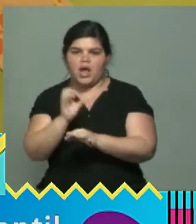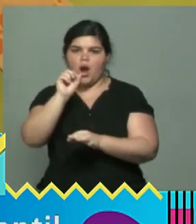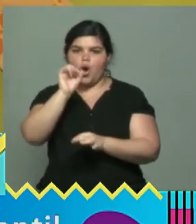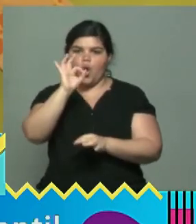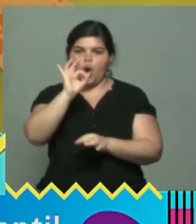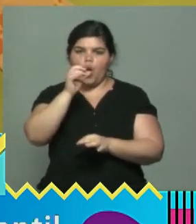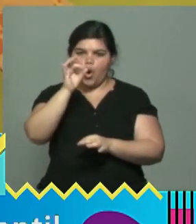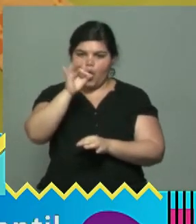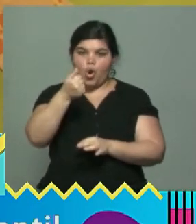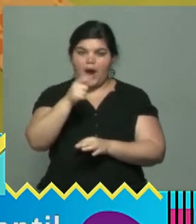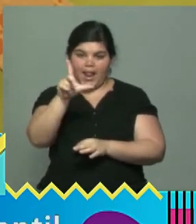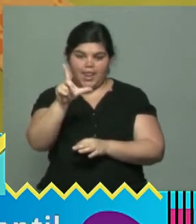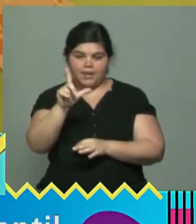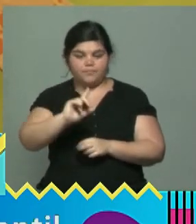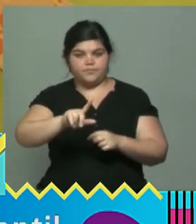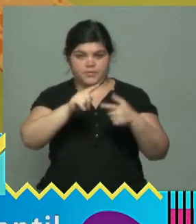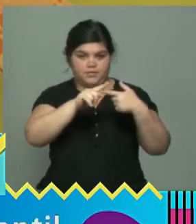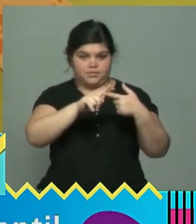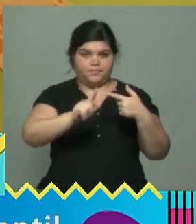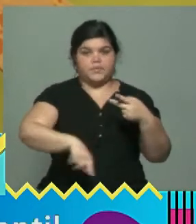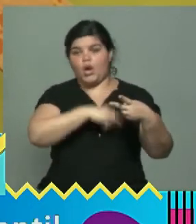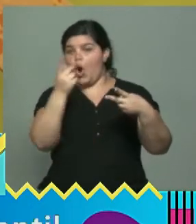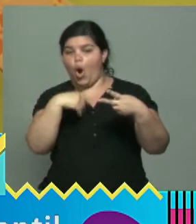otra instancia que es la penal, cuando ese